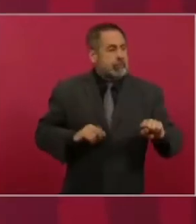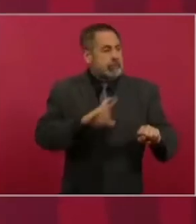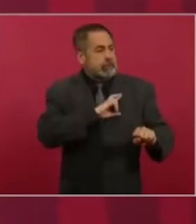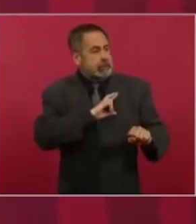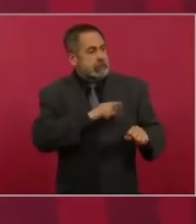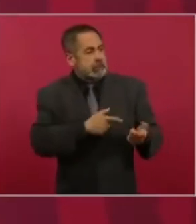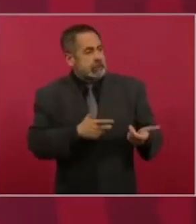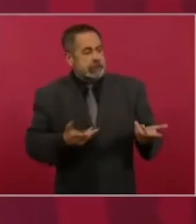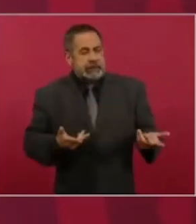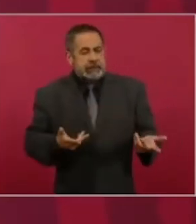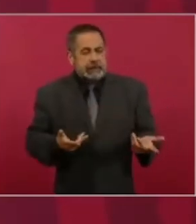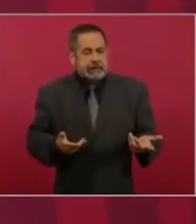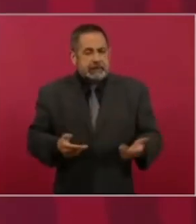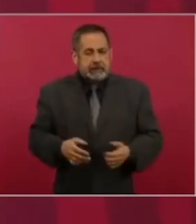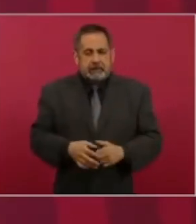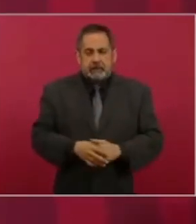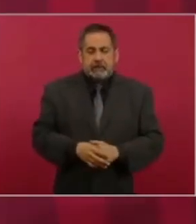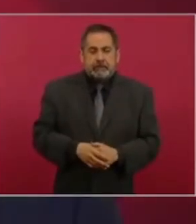petrolero.